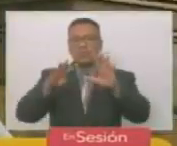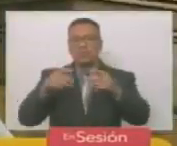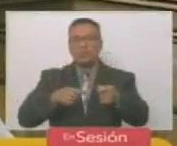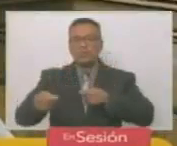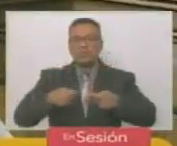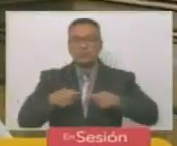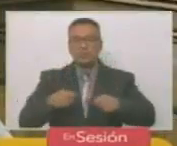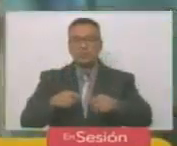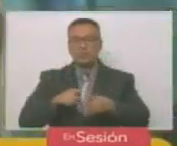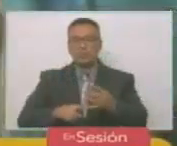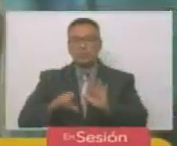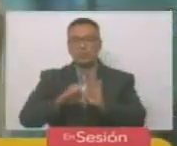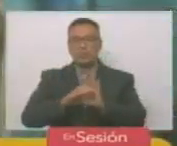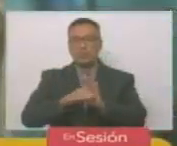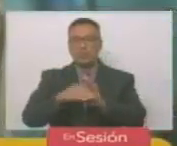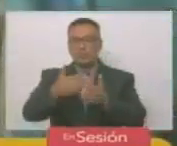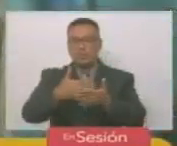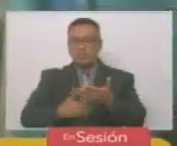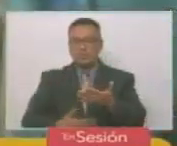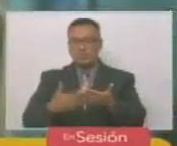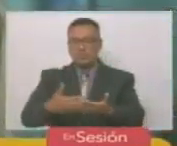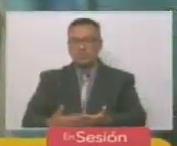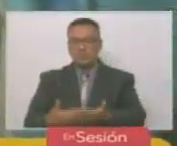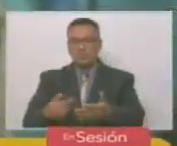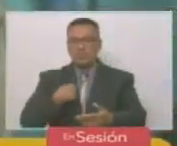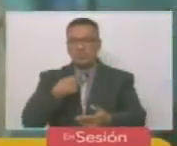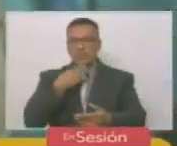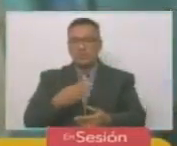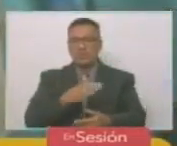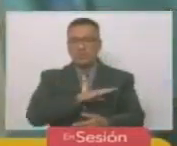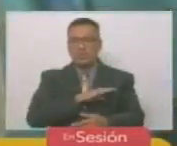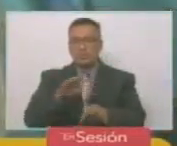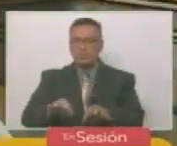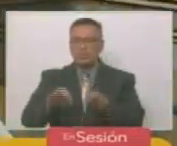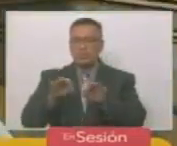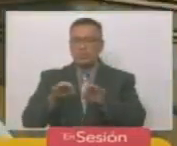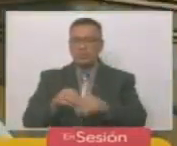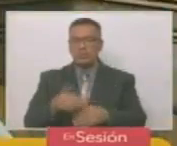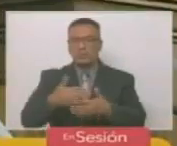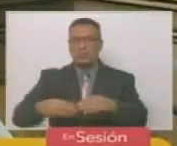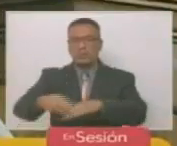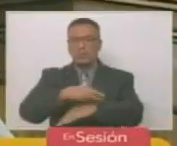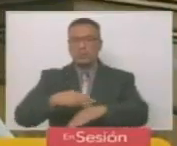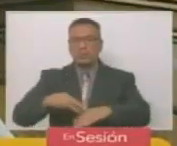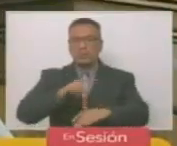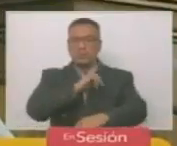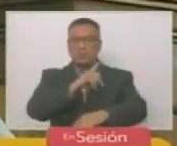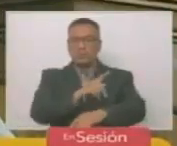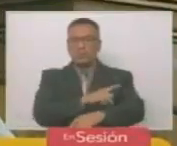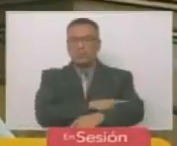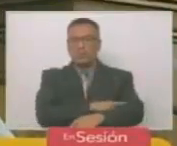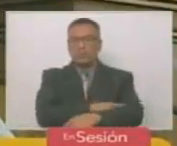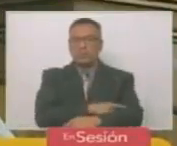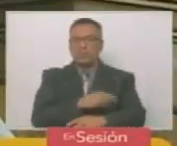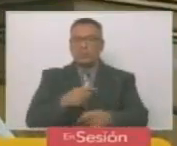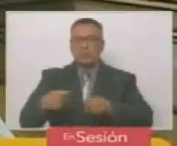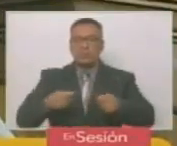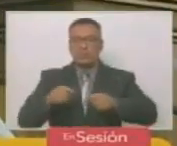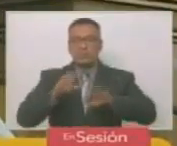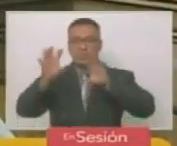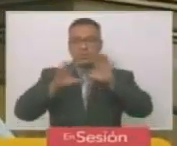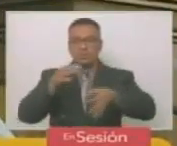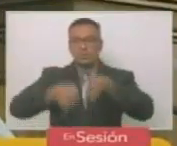tramitación del certificado de antecedentes penales solicitado por la persona interesada ante el Ministerio del Poder Popular para Relaciones